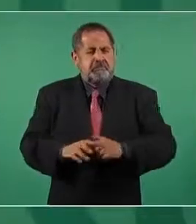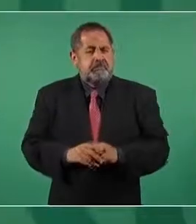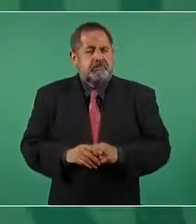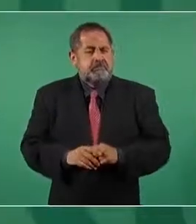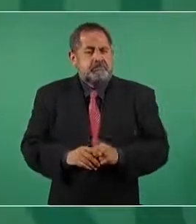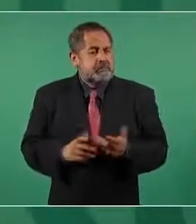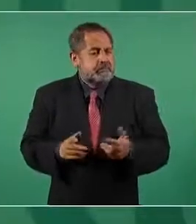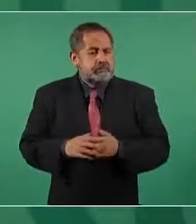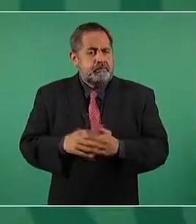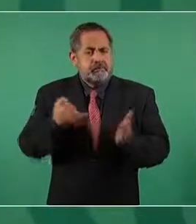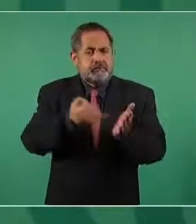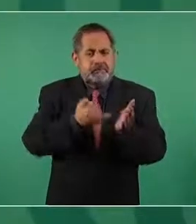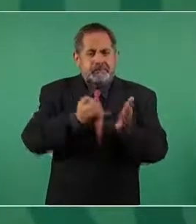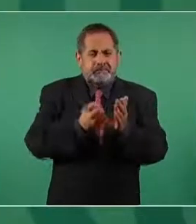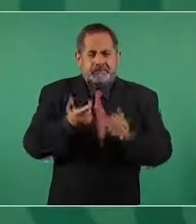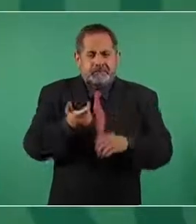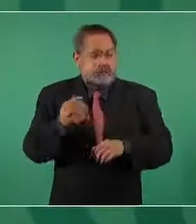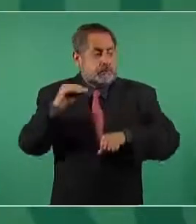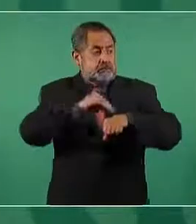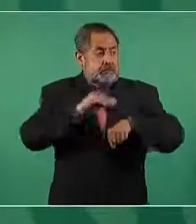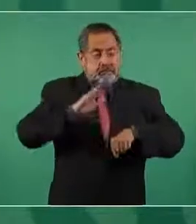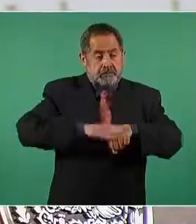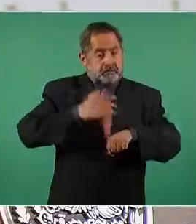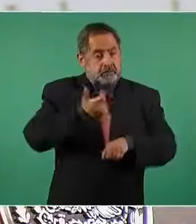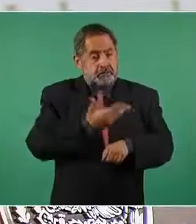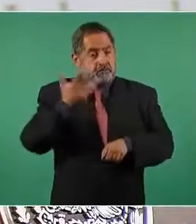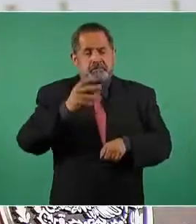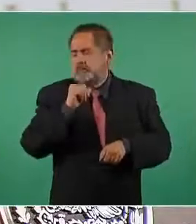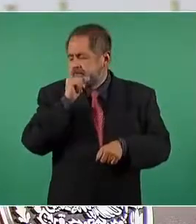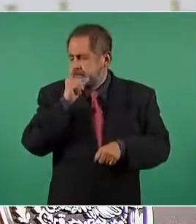no aumentan impuestos,